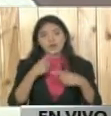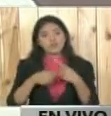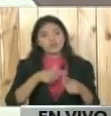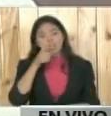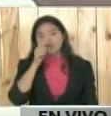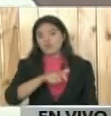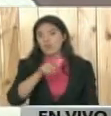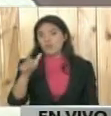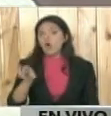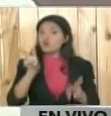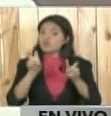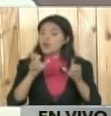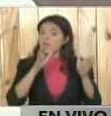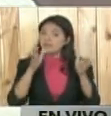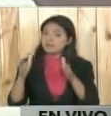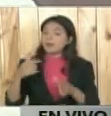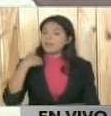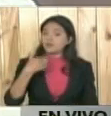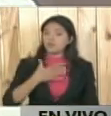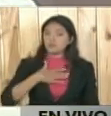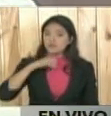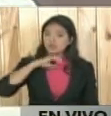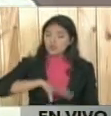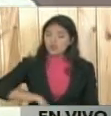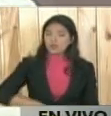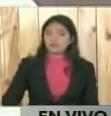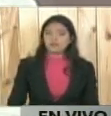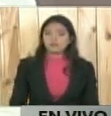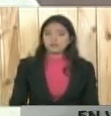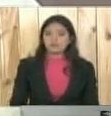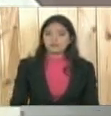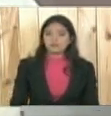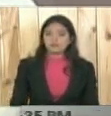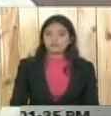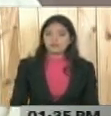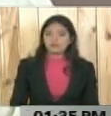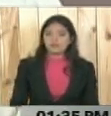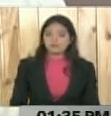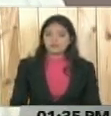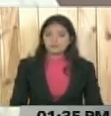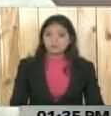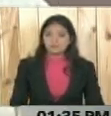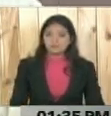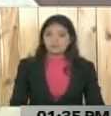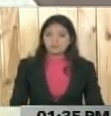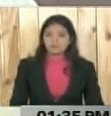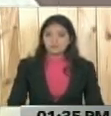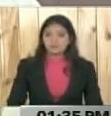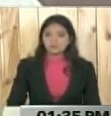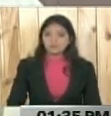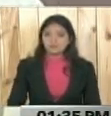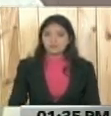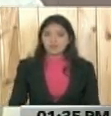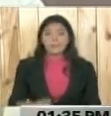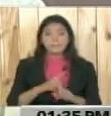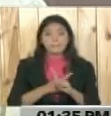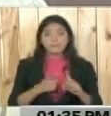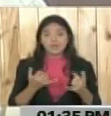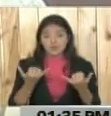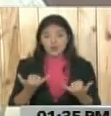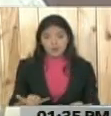en esta nueva etapa de nuestra historia, el alma, el libre. Y ahora, bueno,